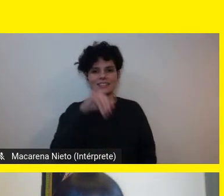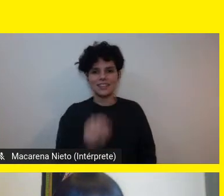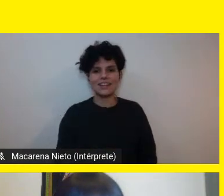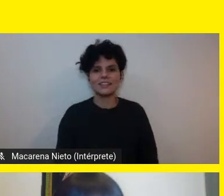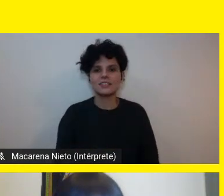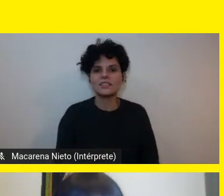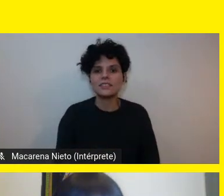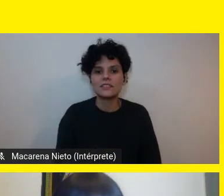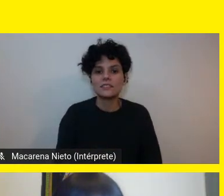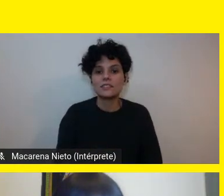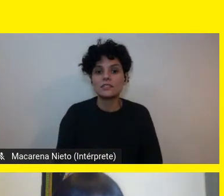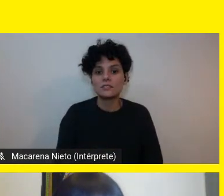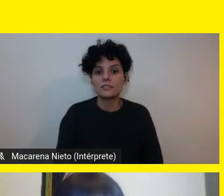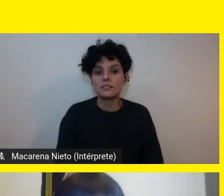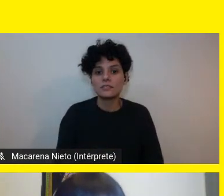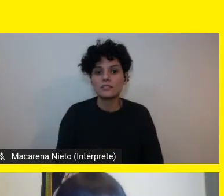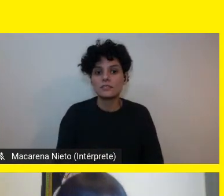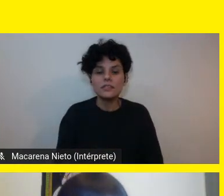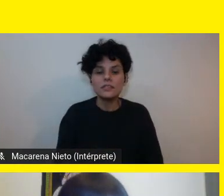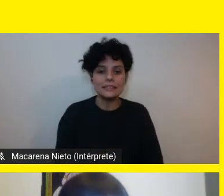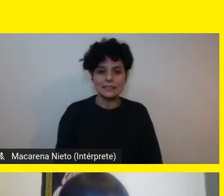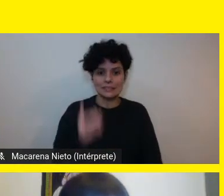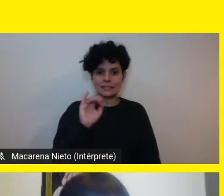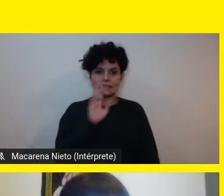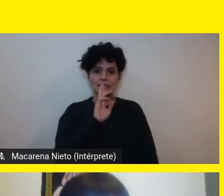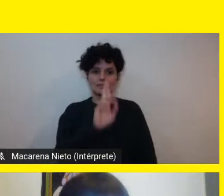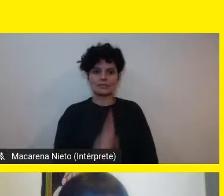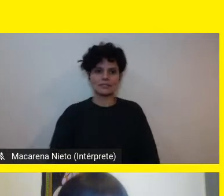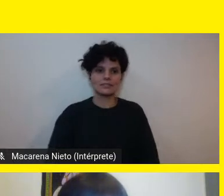¿Quieres responder o...? Sí.